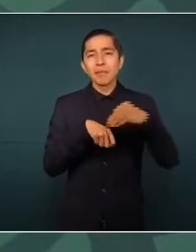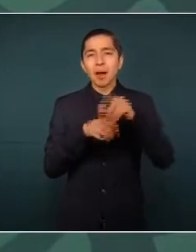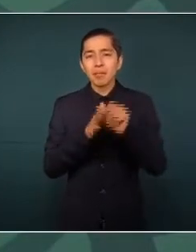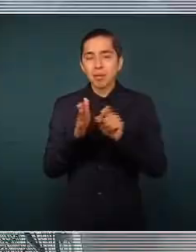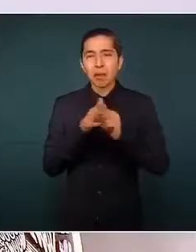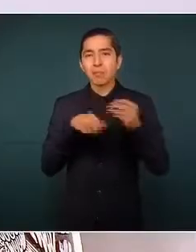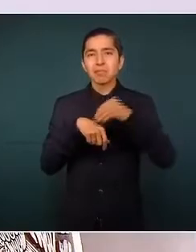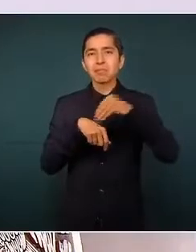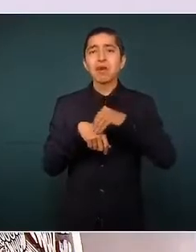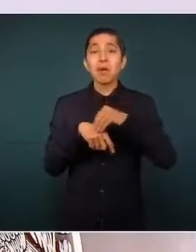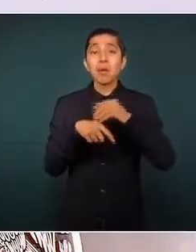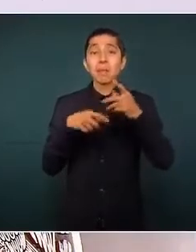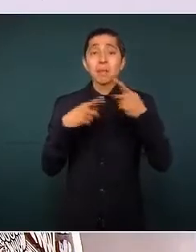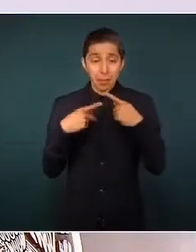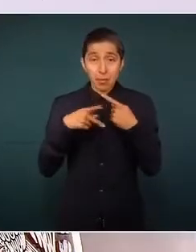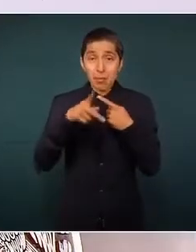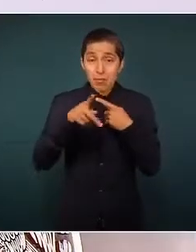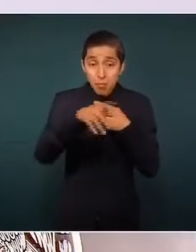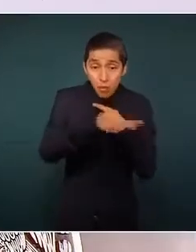El pueblo pagaba